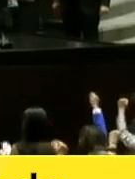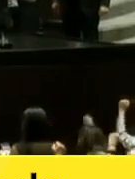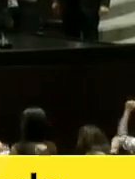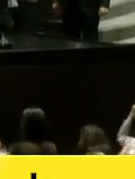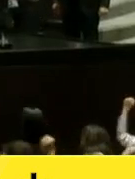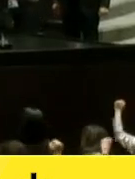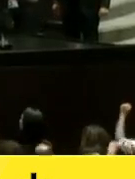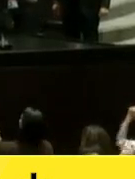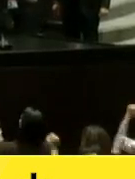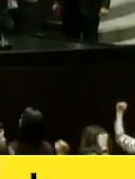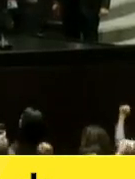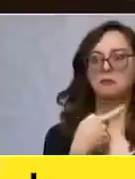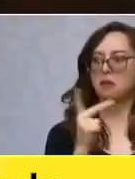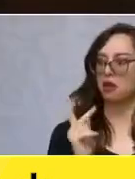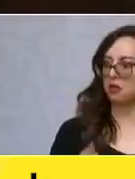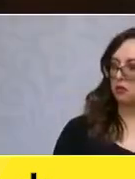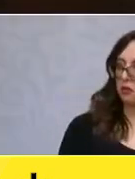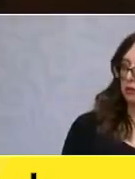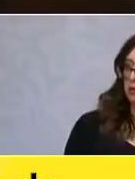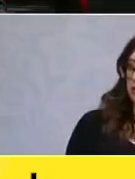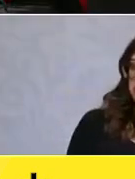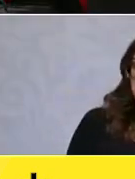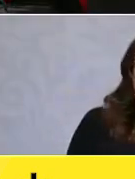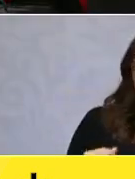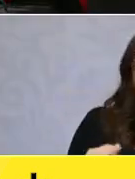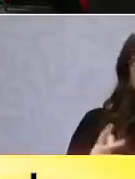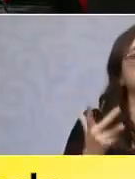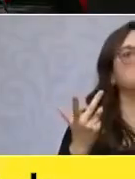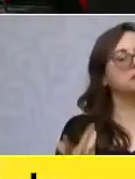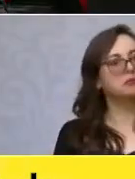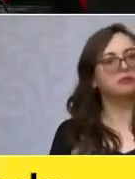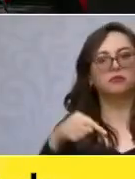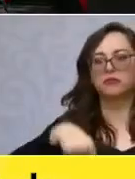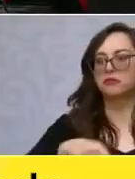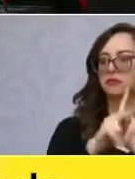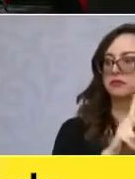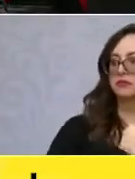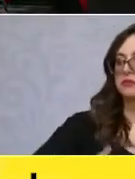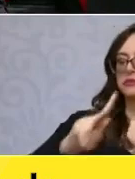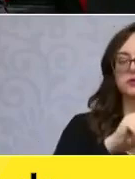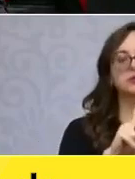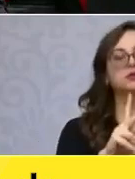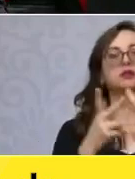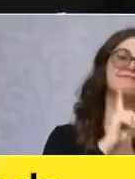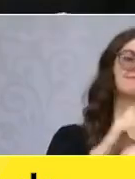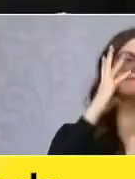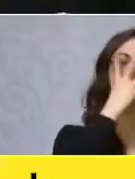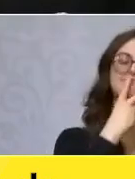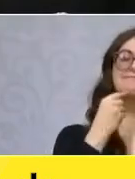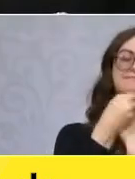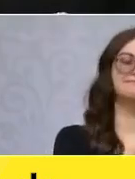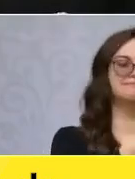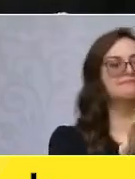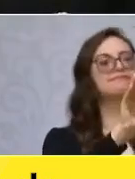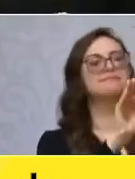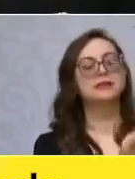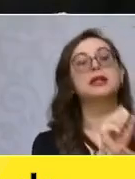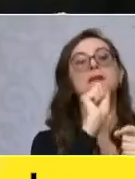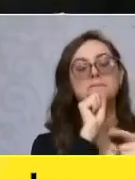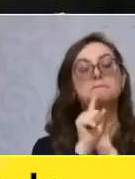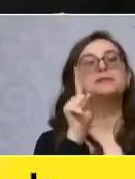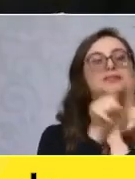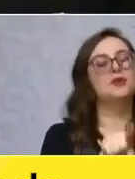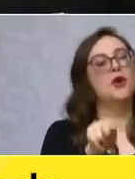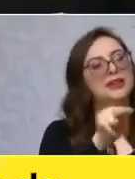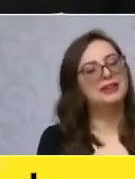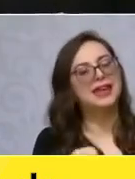creer a las mujeres que únicamente los hombres eran protagonistas del curso de la humanidad. Un tema que hoy, por supuesto, ya vemos que